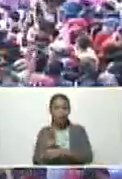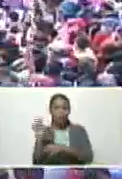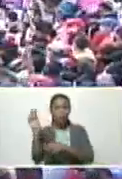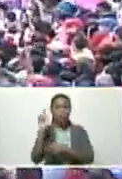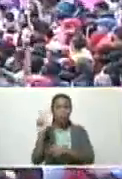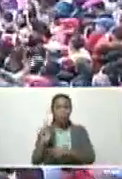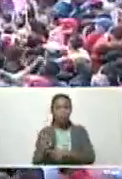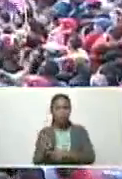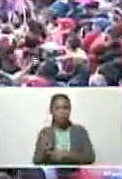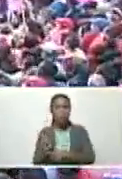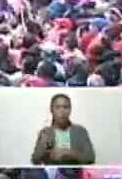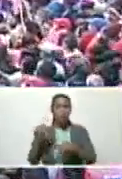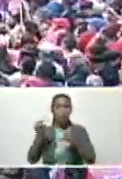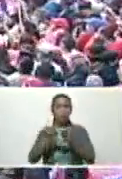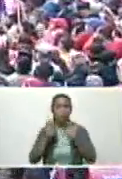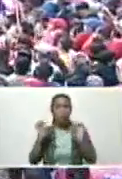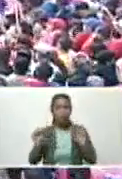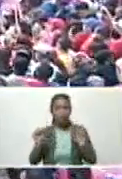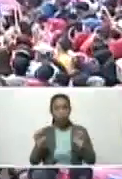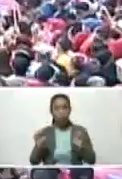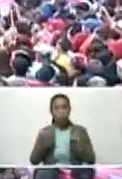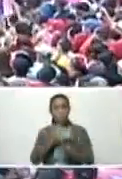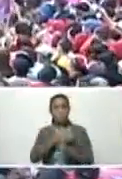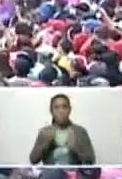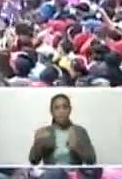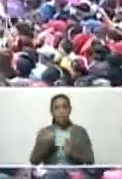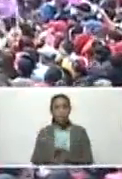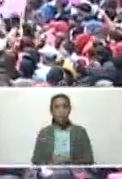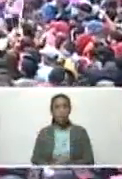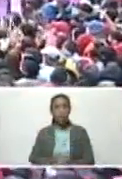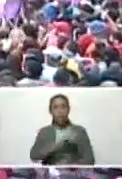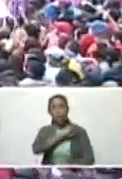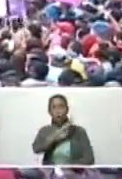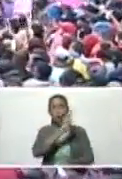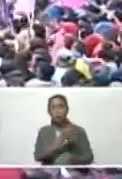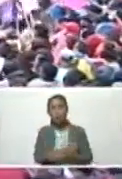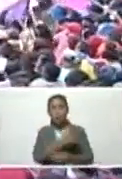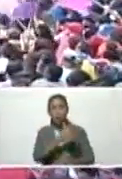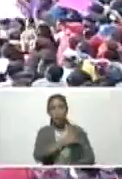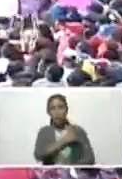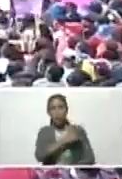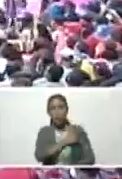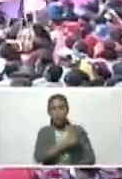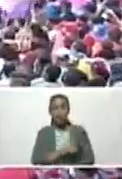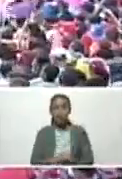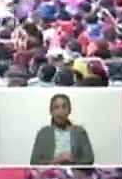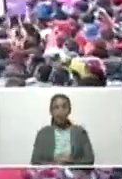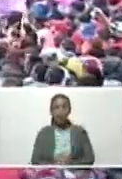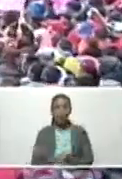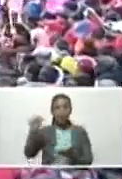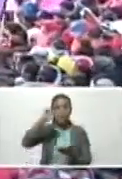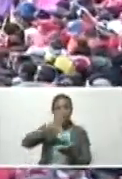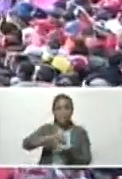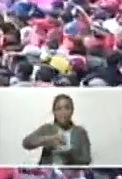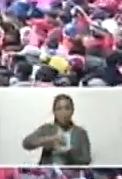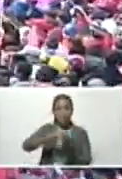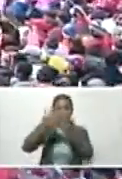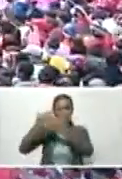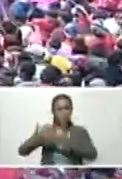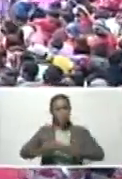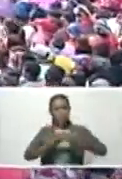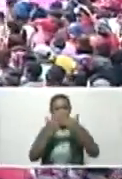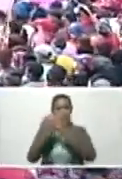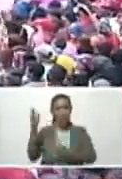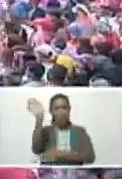de Estudiantes de Educación Media. Fortalecer en las universidades los centros de estudiantes y